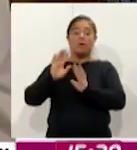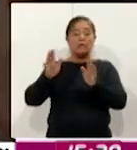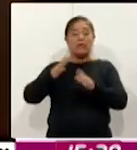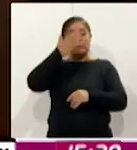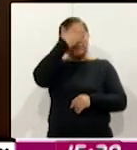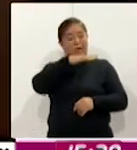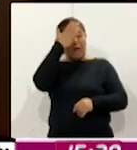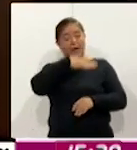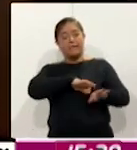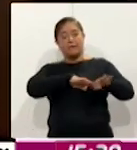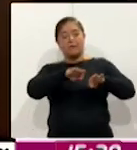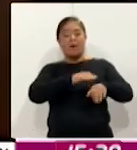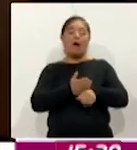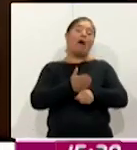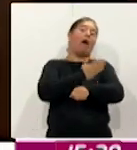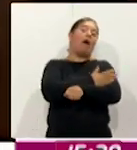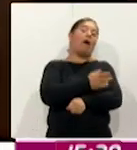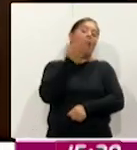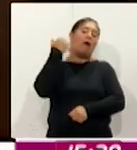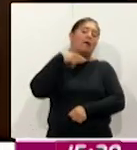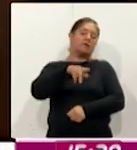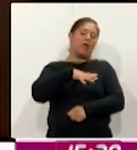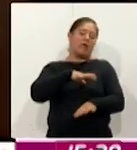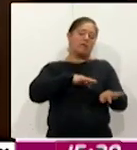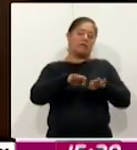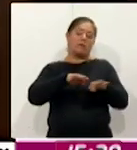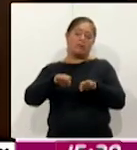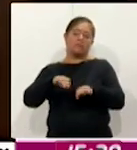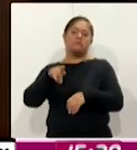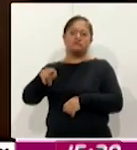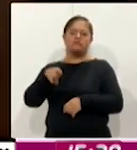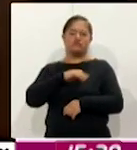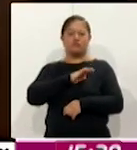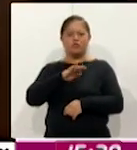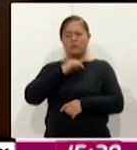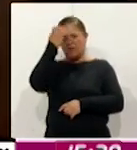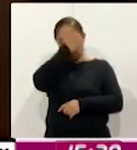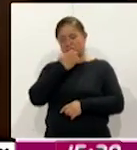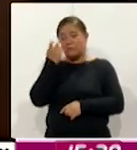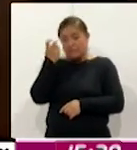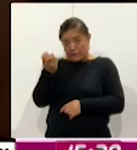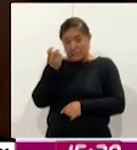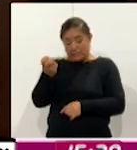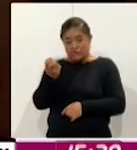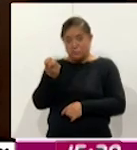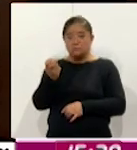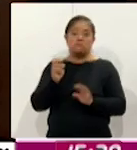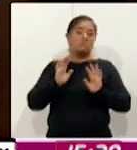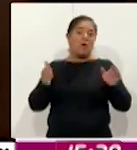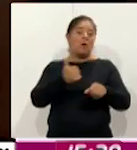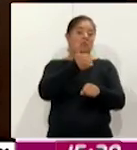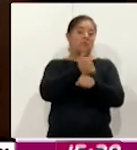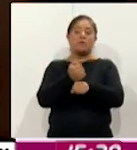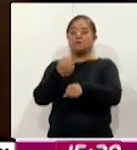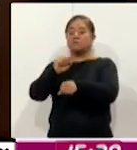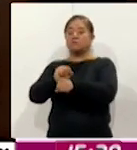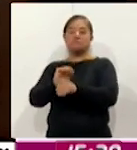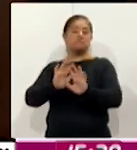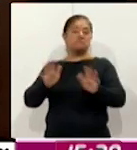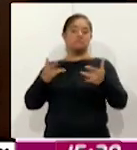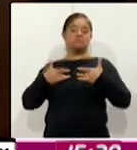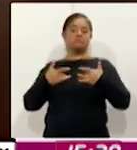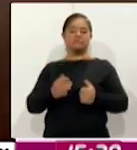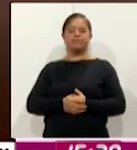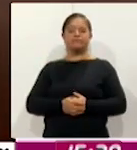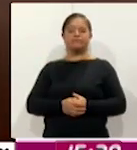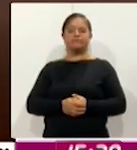lo pueden aplicar, es un examen único, ya sea para primaria o para secundaria. Bien, ¿qué edad ha sido la persona que más, digamos, que